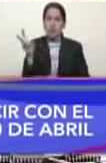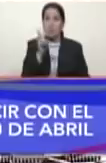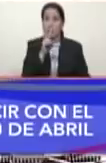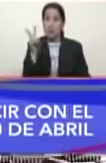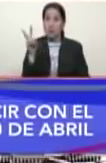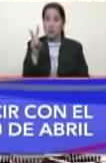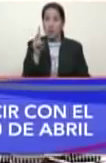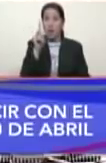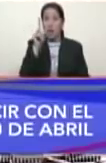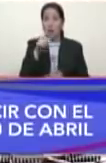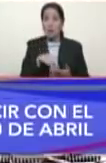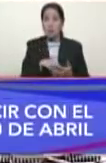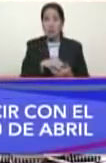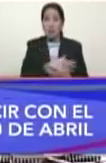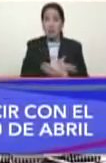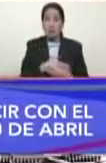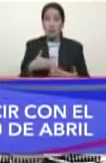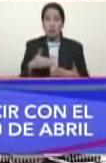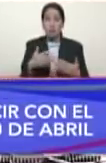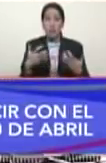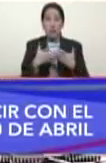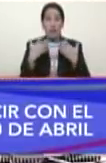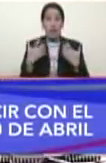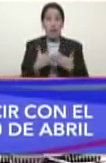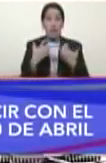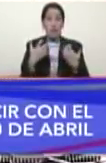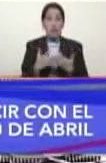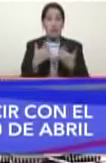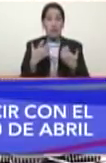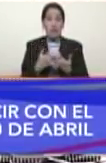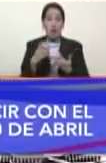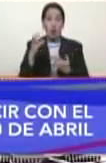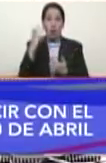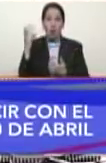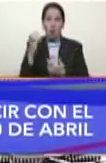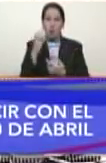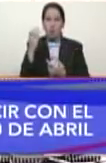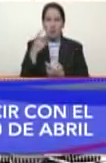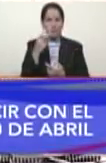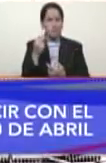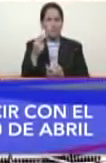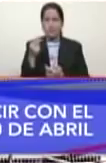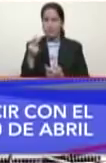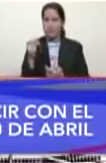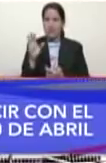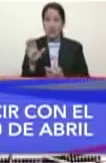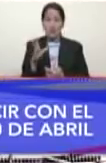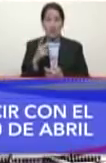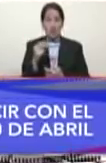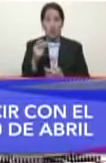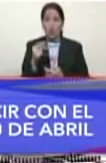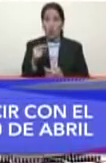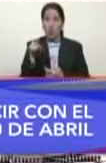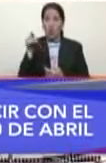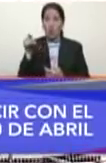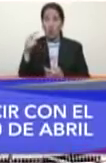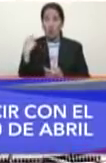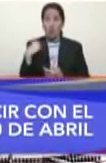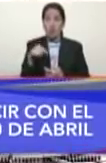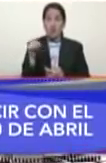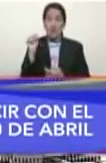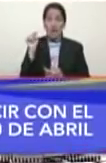1.000 guerrilleros colombianos. No, señor jefe militar, no es así. Ustedes tienen allá